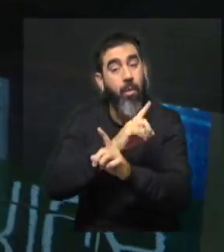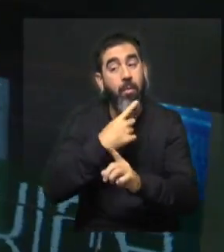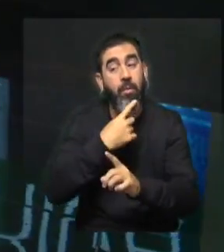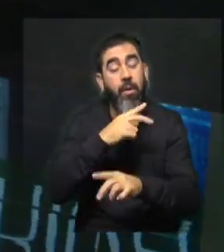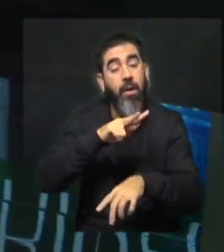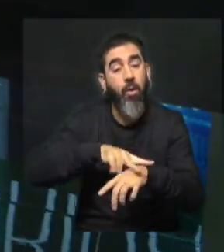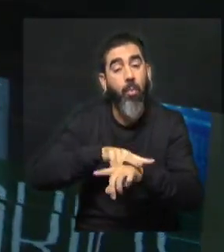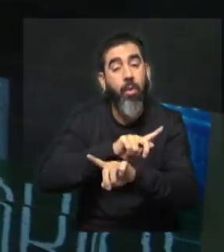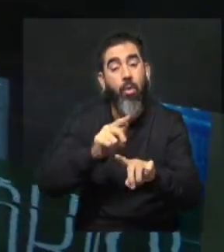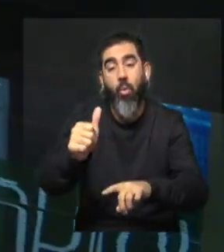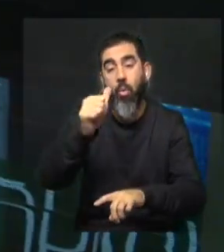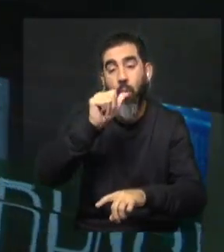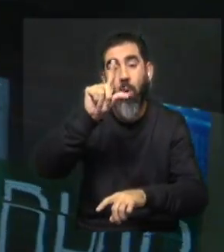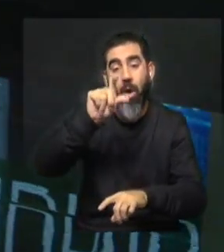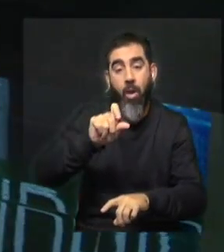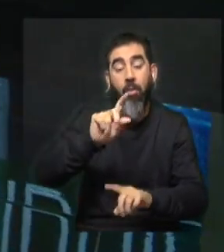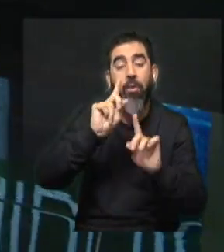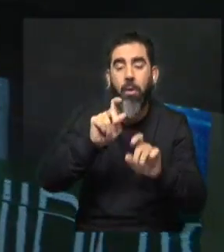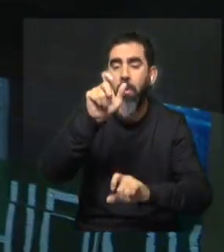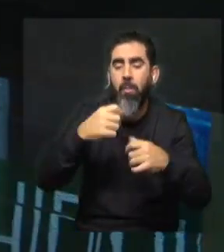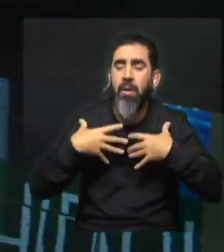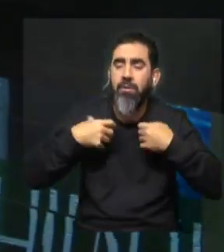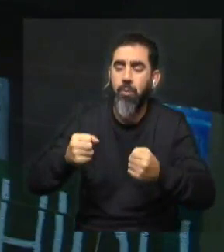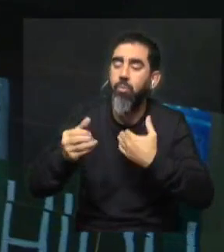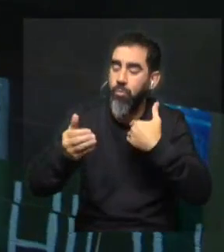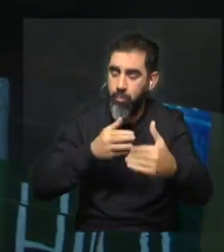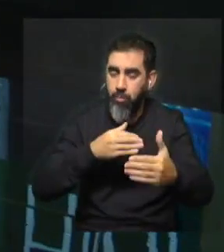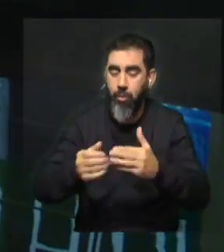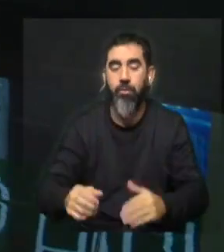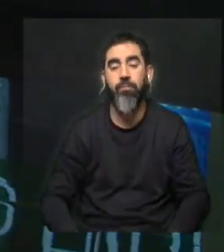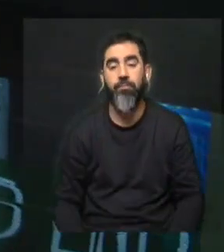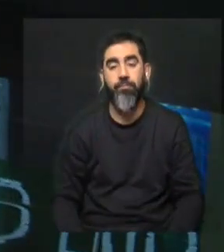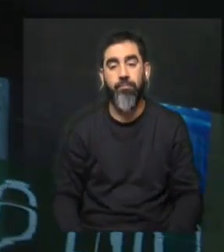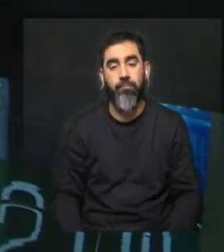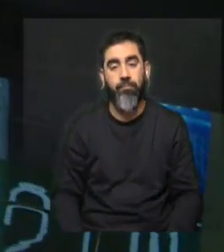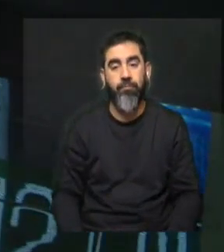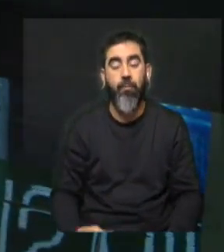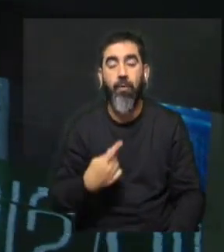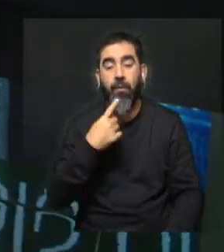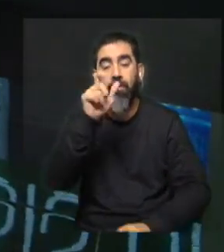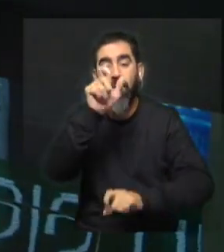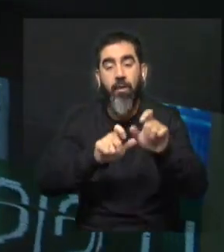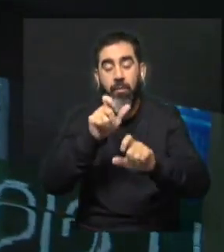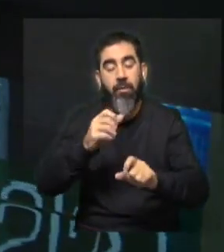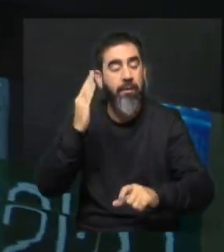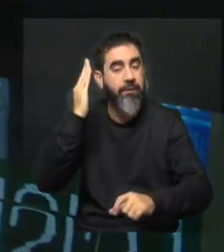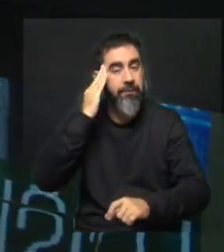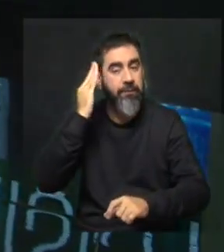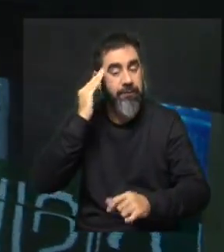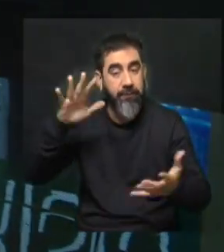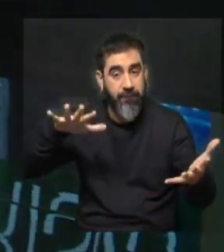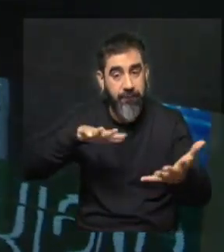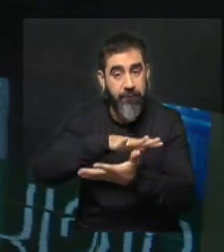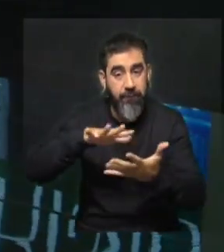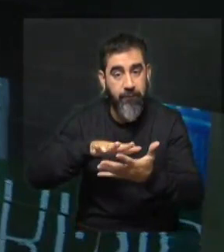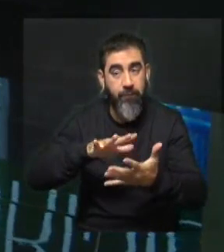el agua de ose incluso para aquellas personas que gozan de buena salud dijo que la población tiene que estar consciente que esta situación